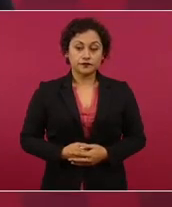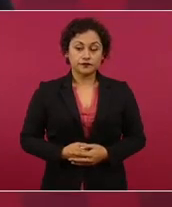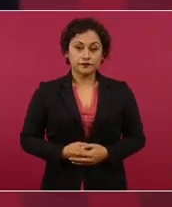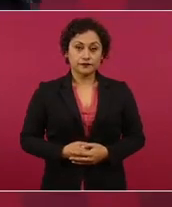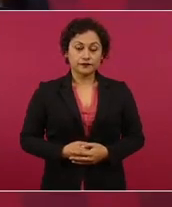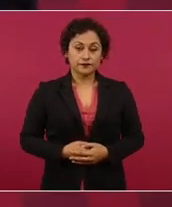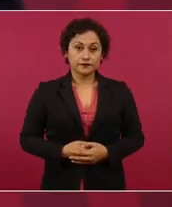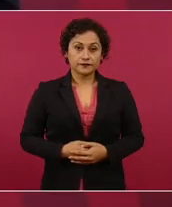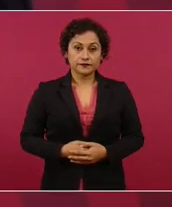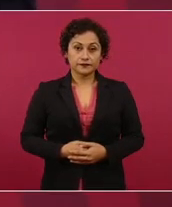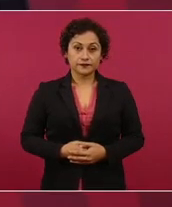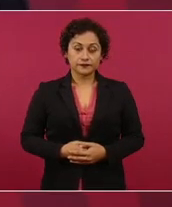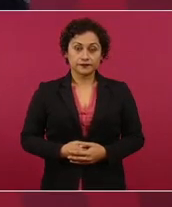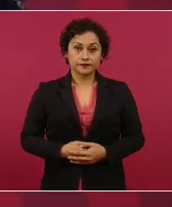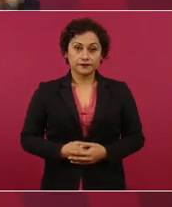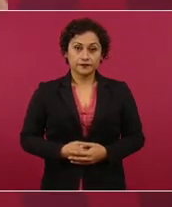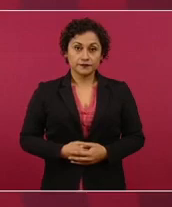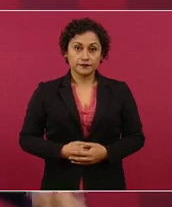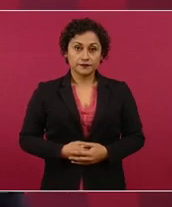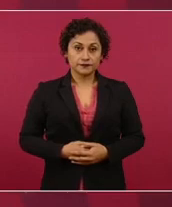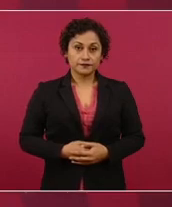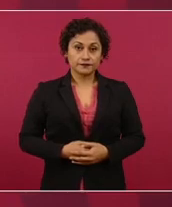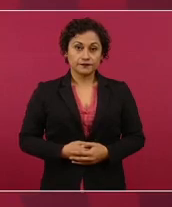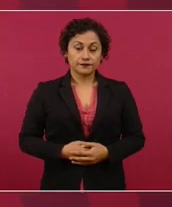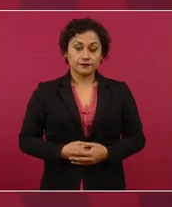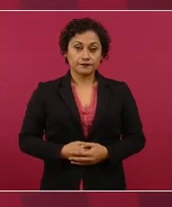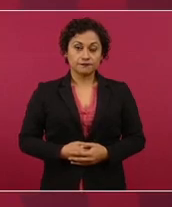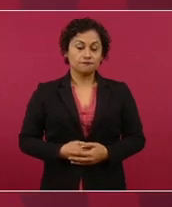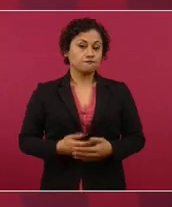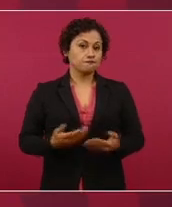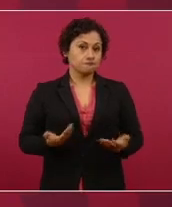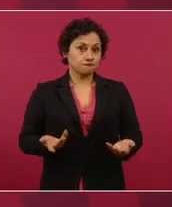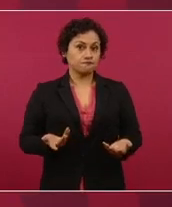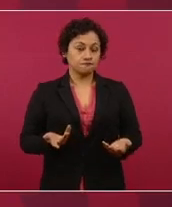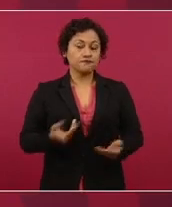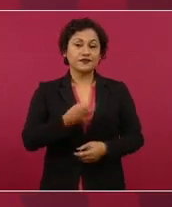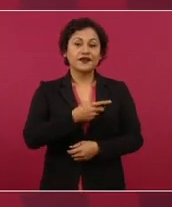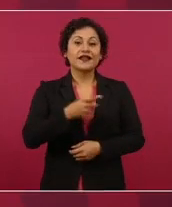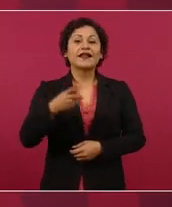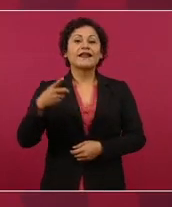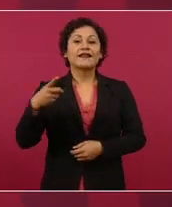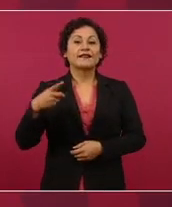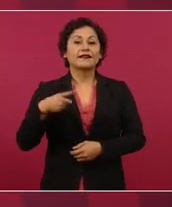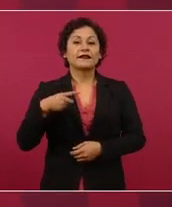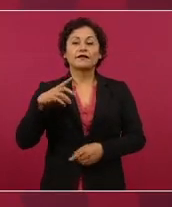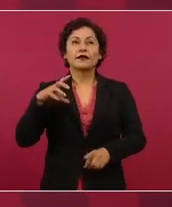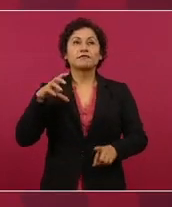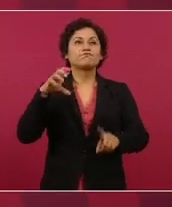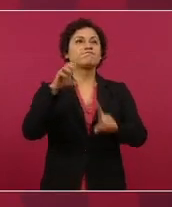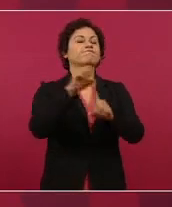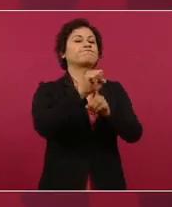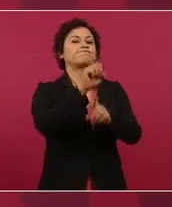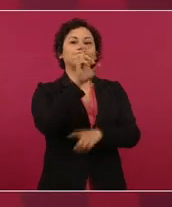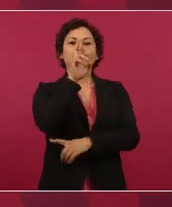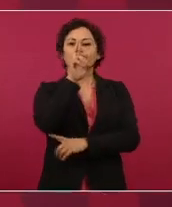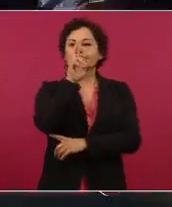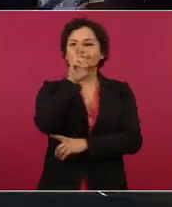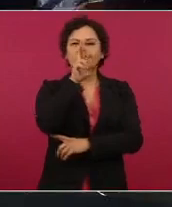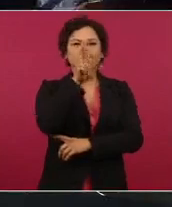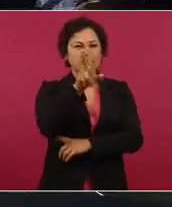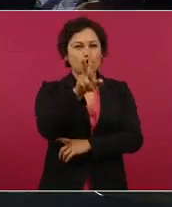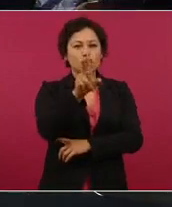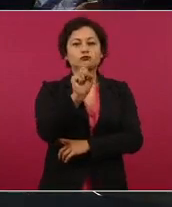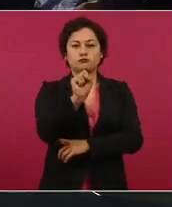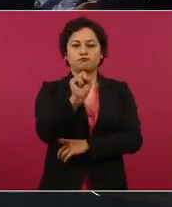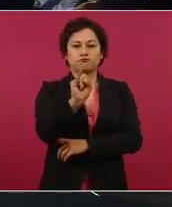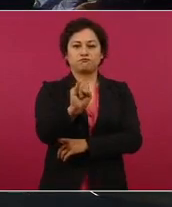sí tiene que ser buscar lo mejor, lo